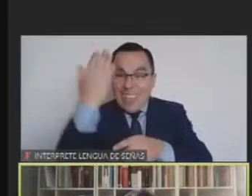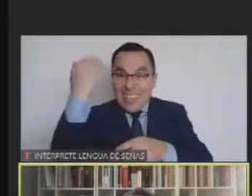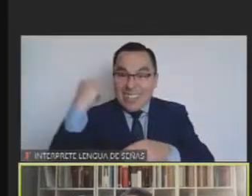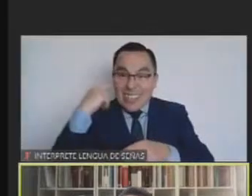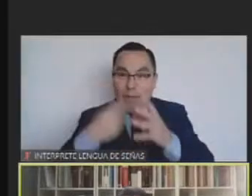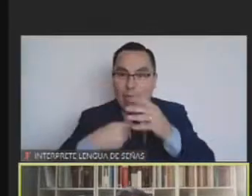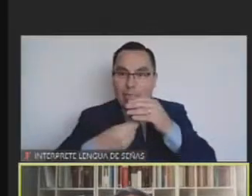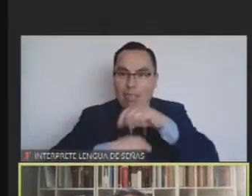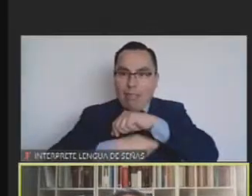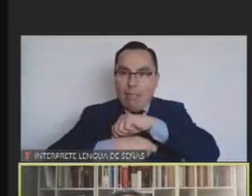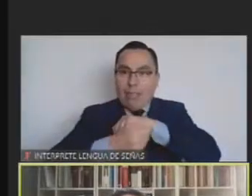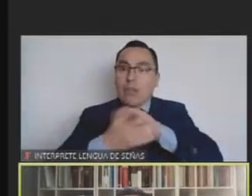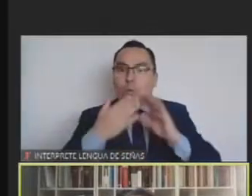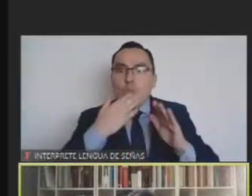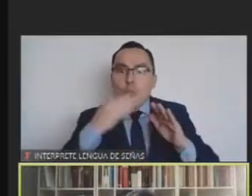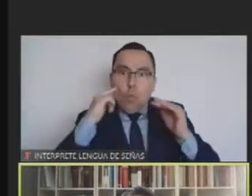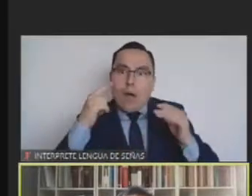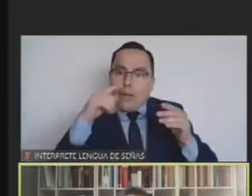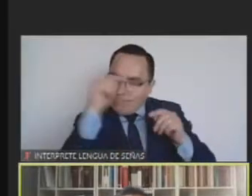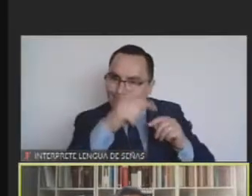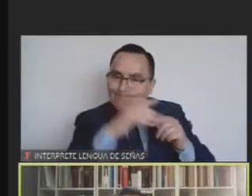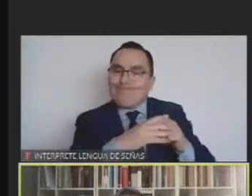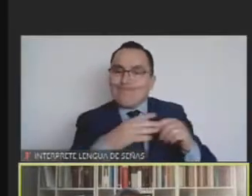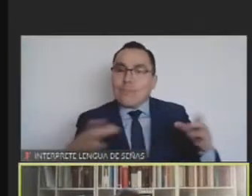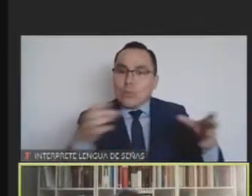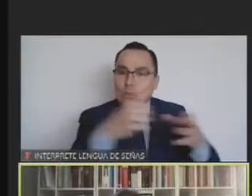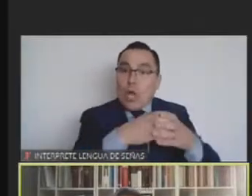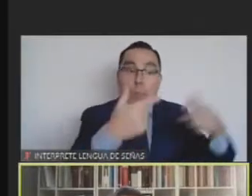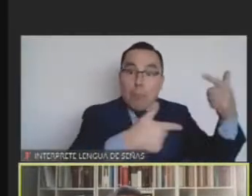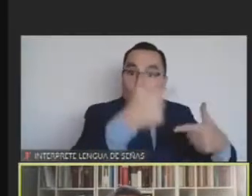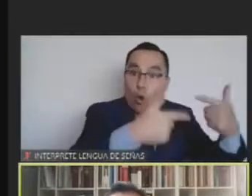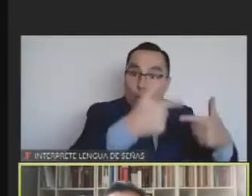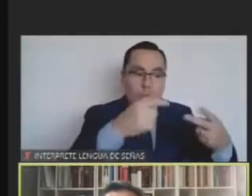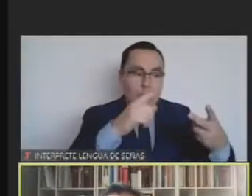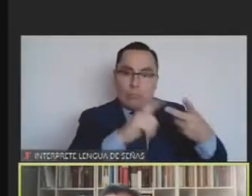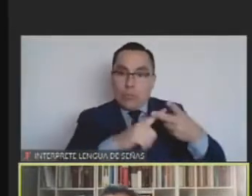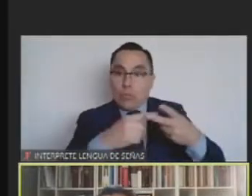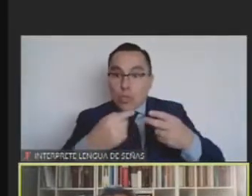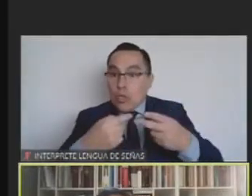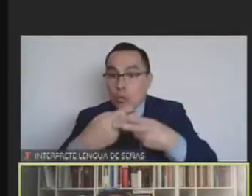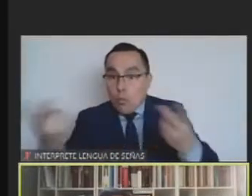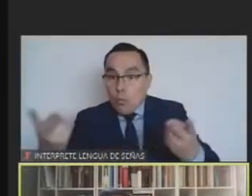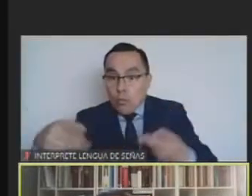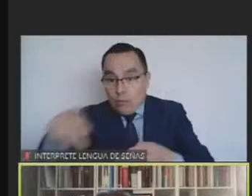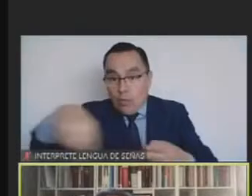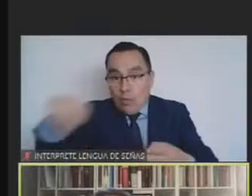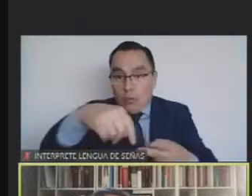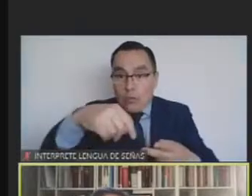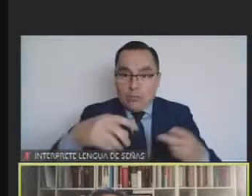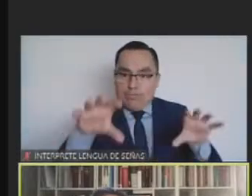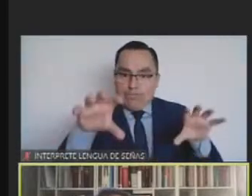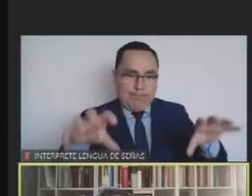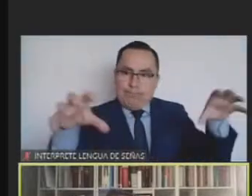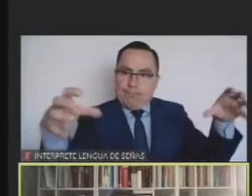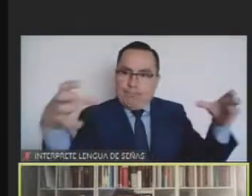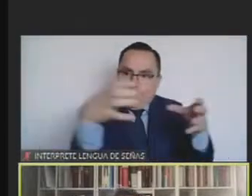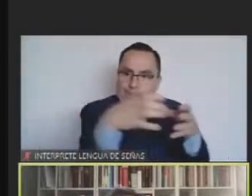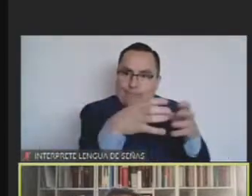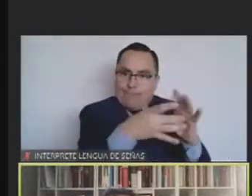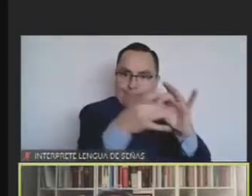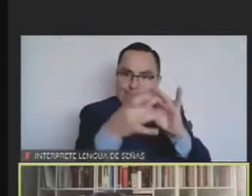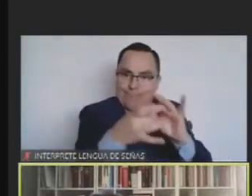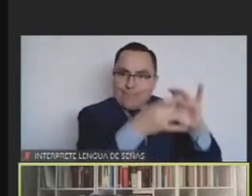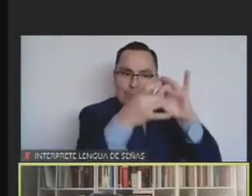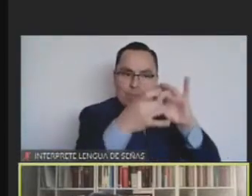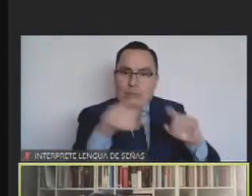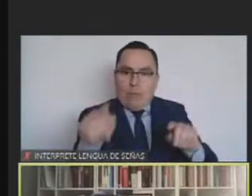Pero también hay áreas de riesgo cuando se junta la política con el sector público, esencialmente porque podemos afectar muy fácilmente el principio del